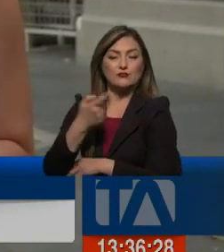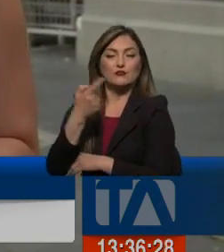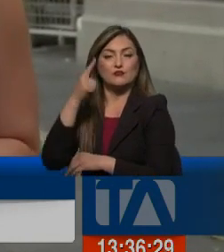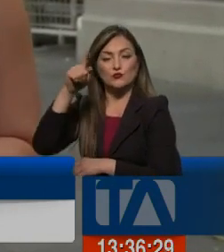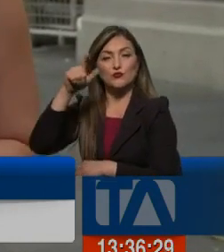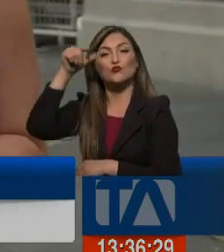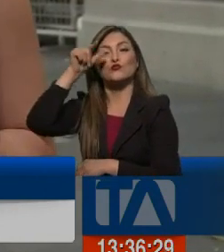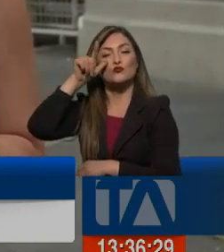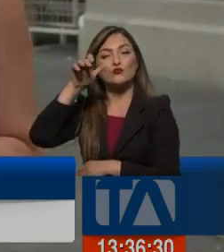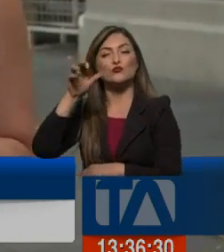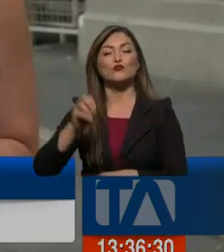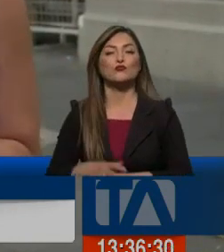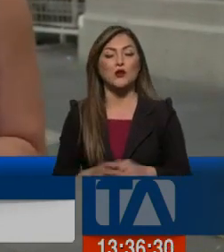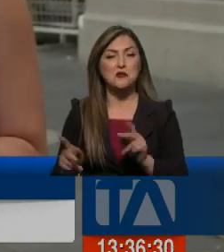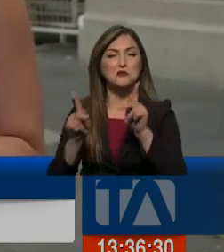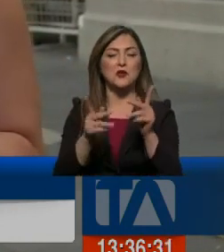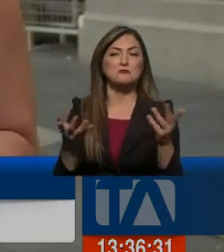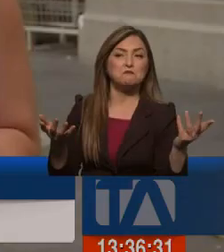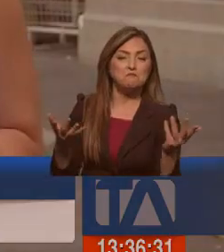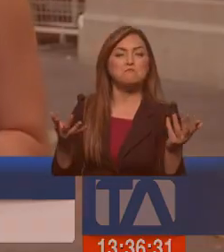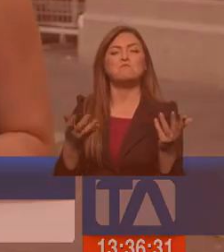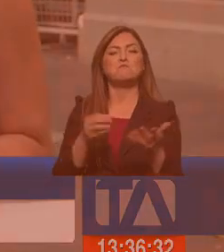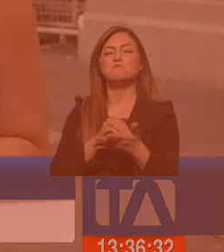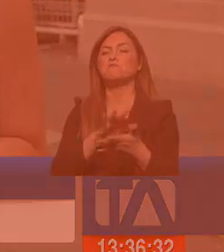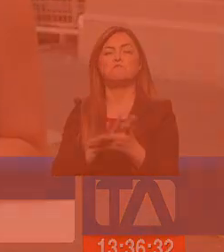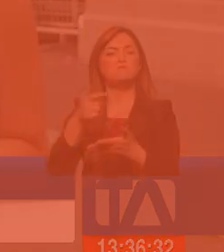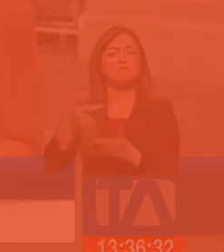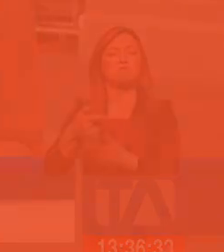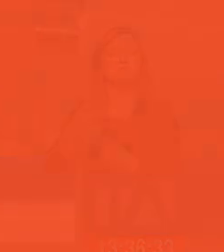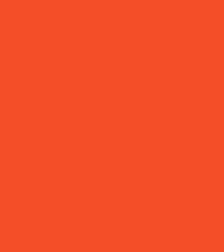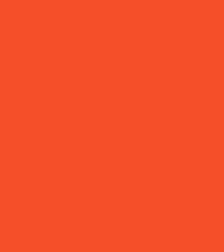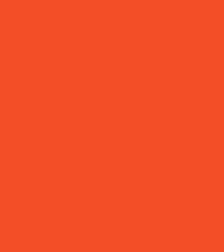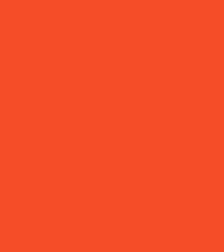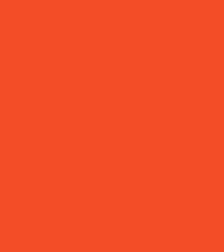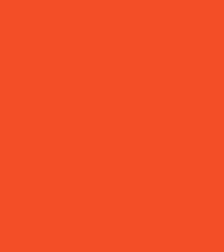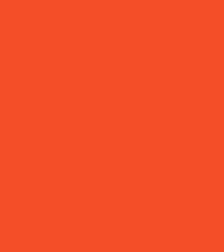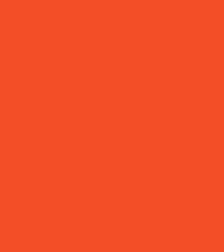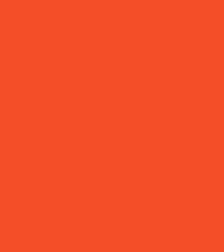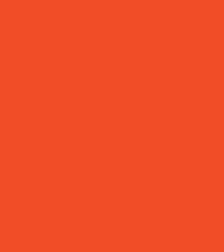días de gobierno y también los planes que se van a ejecutar en los días posteriores.